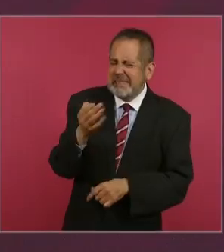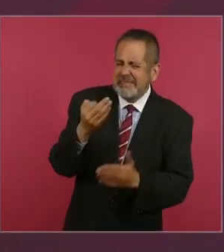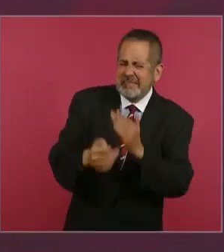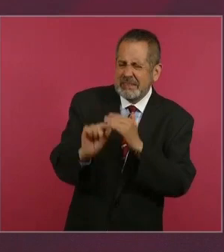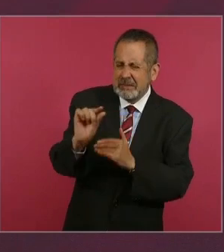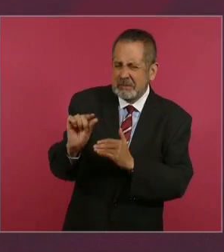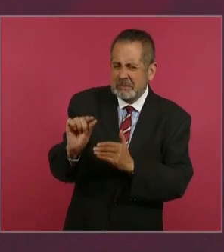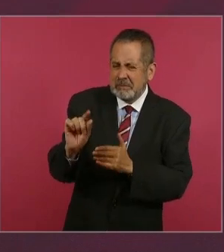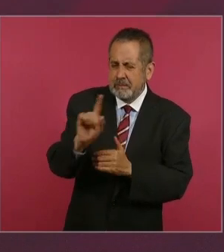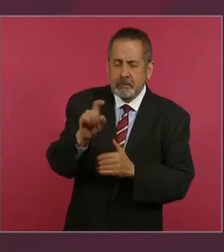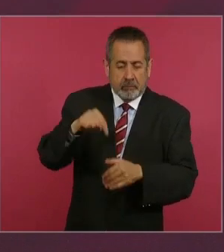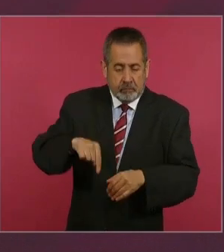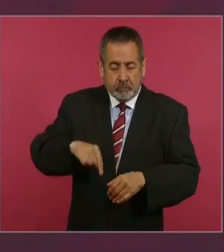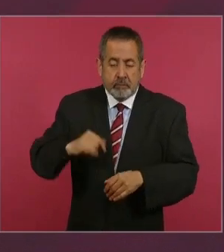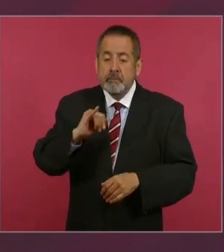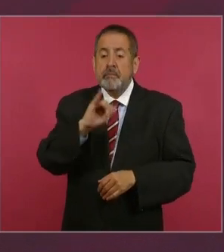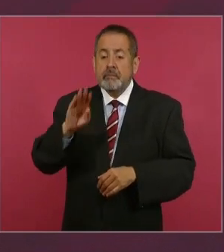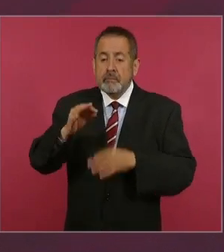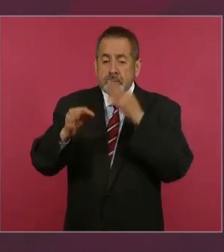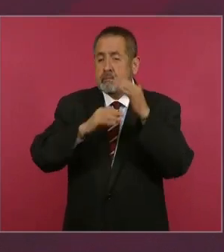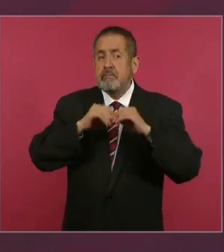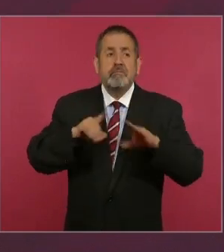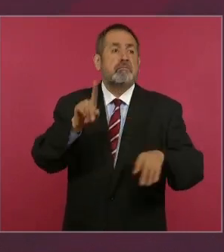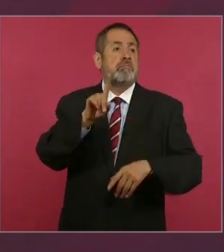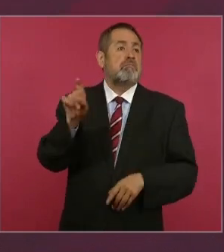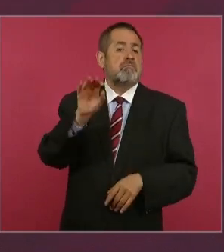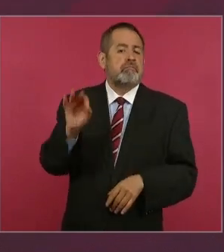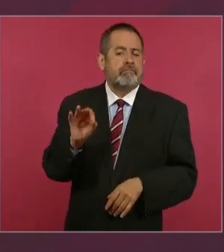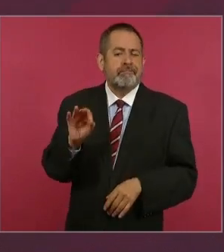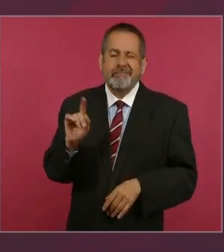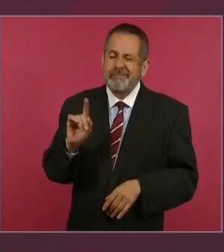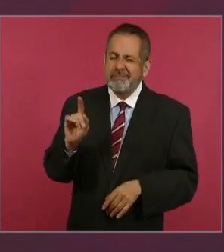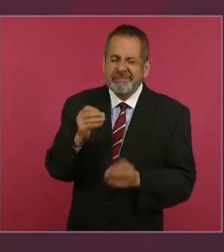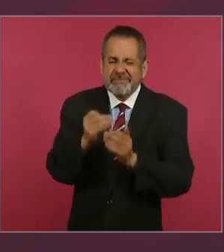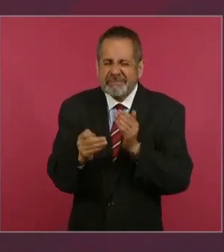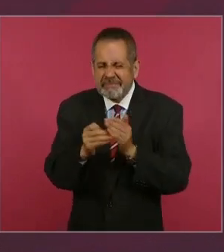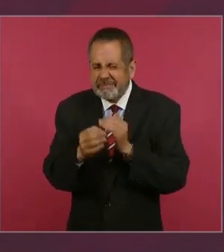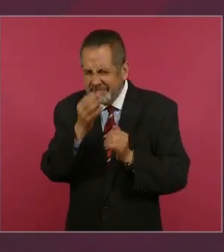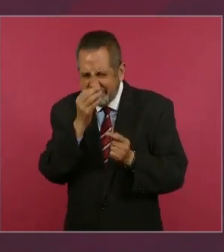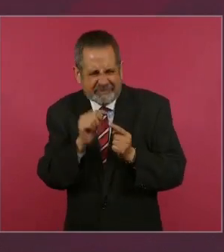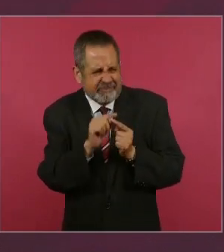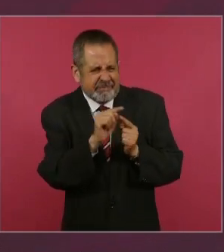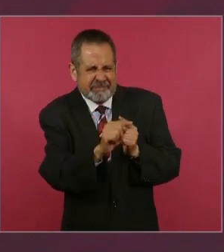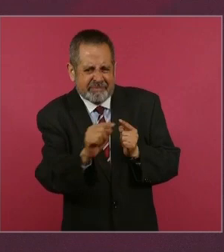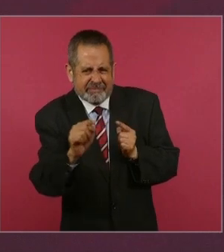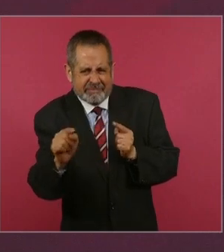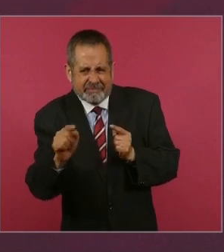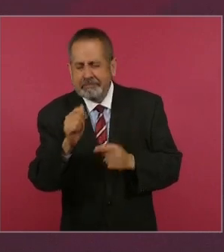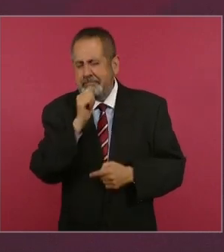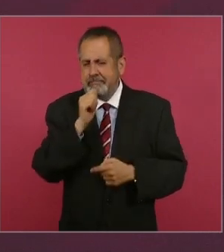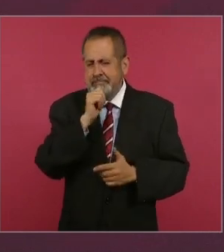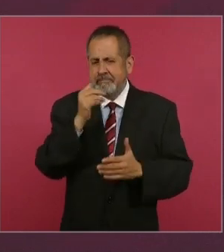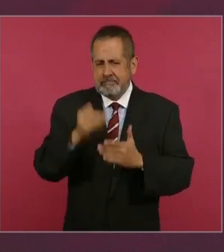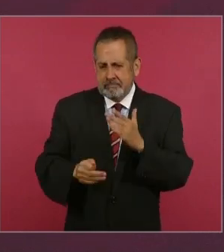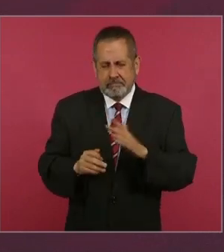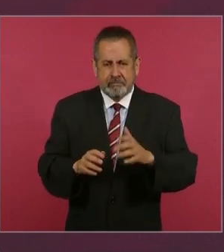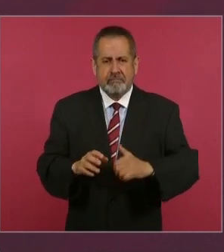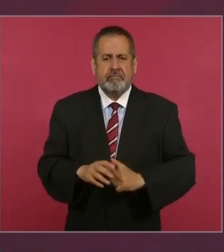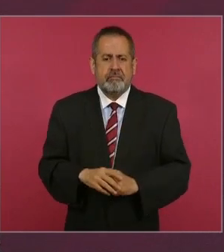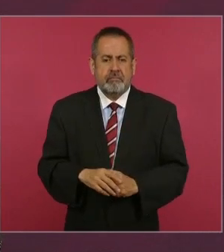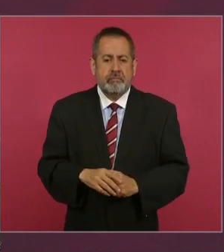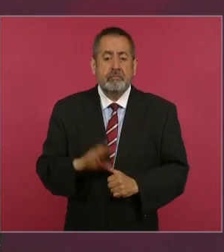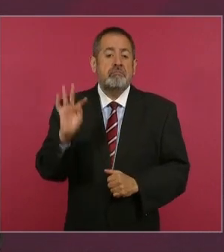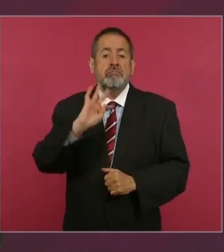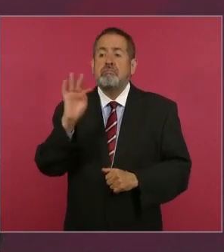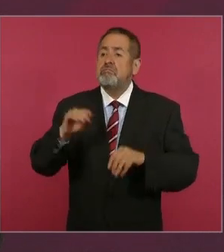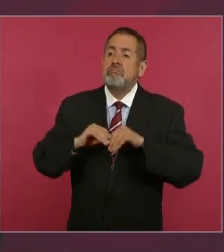íbamos a ponerle al 100% pero faltan eh algunos sitios y para que